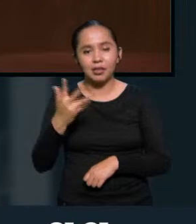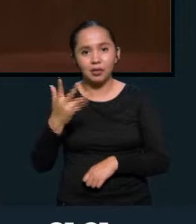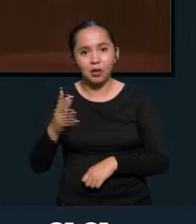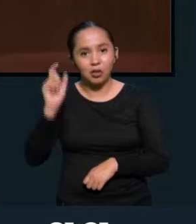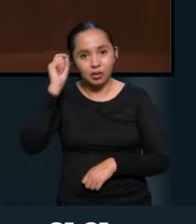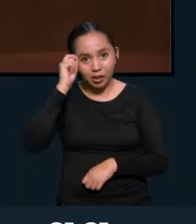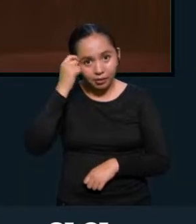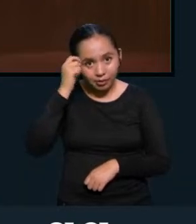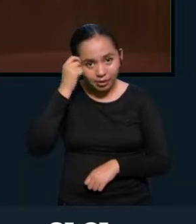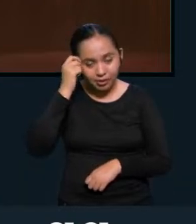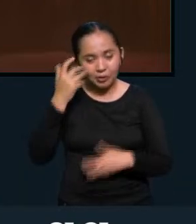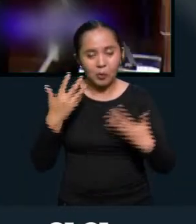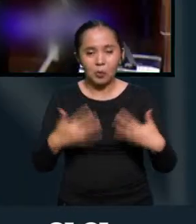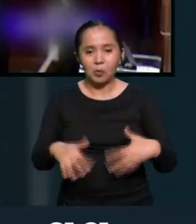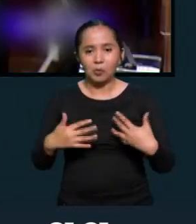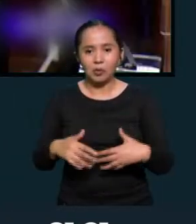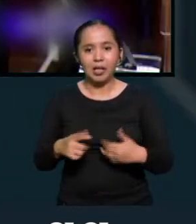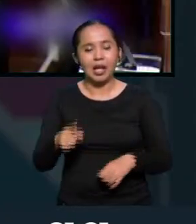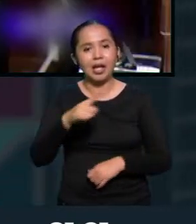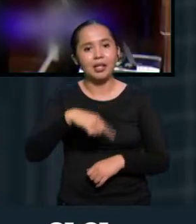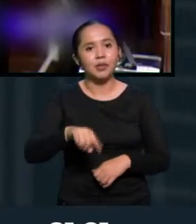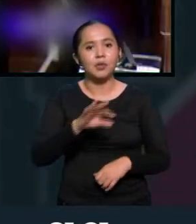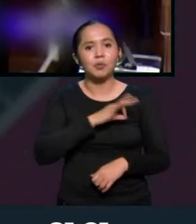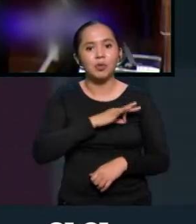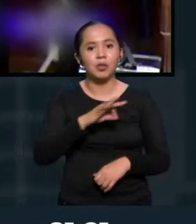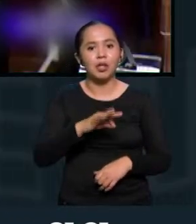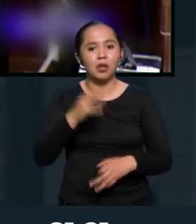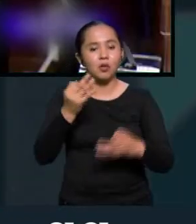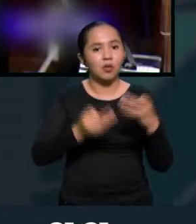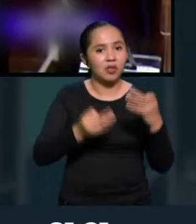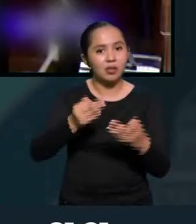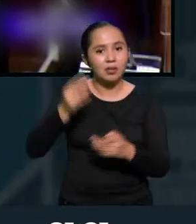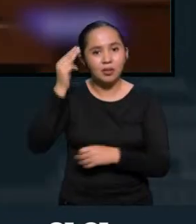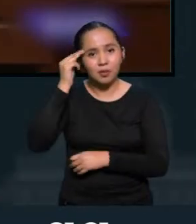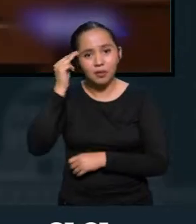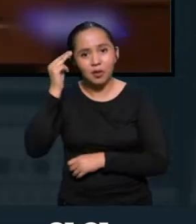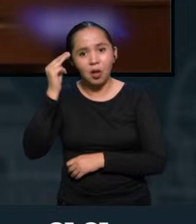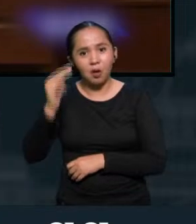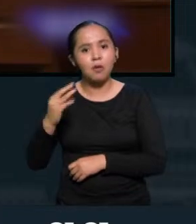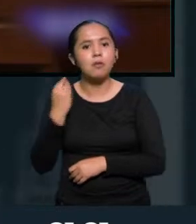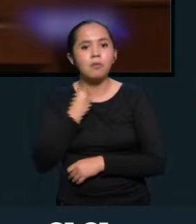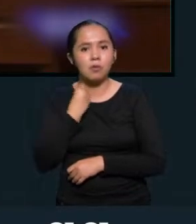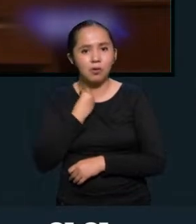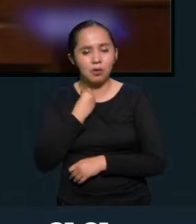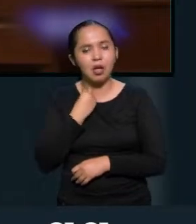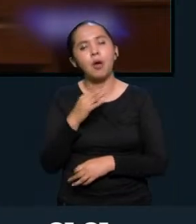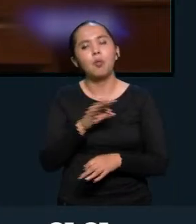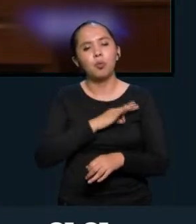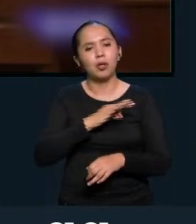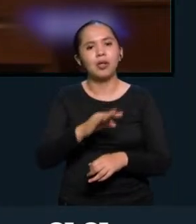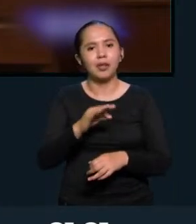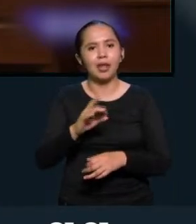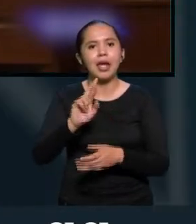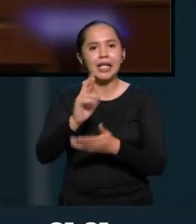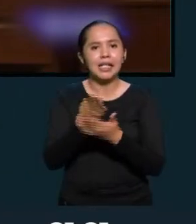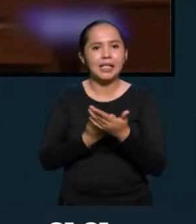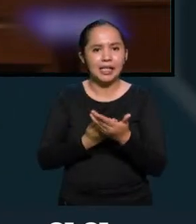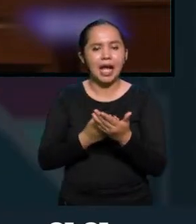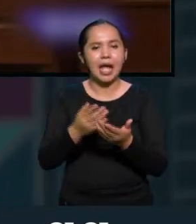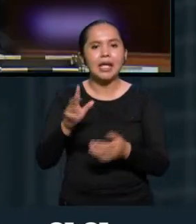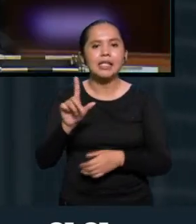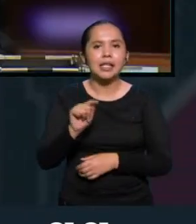digamos, a esta pensión complementaria, para que el caso de los jueces y magistrados puedan recibir, dependerá el caso, entre el 30 y